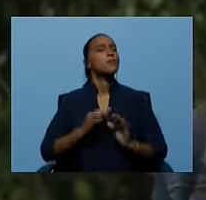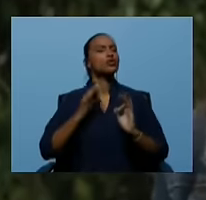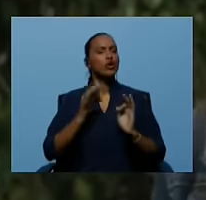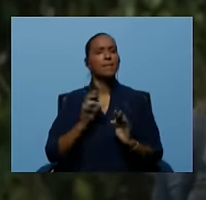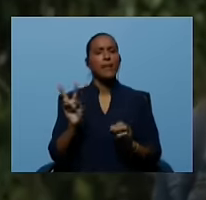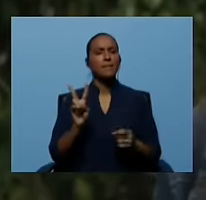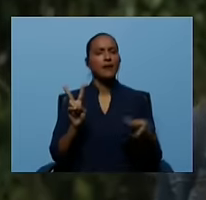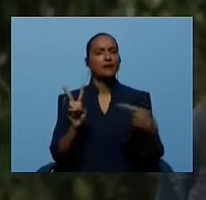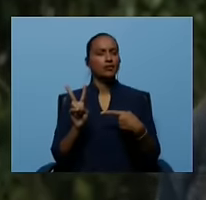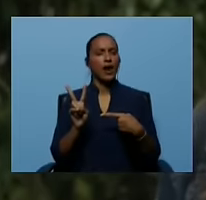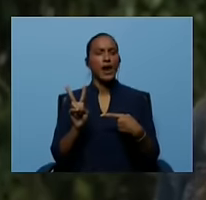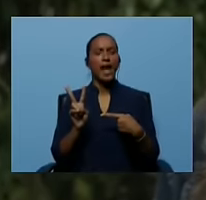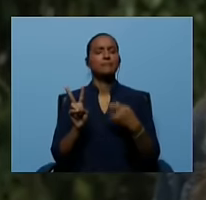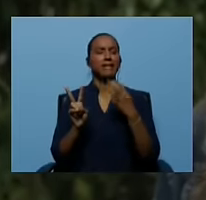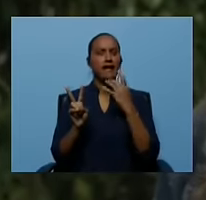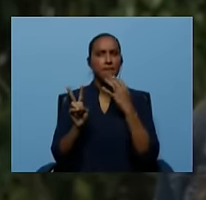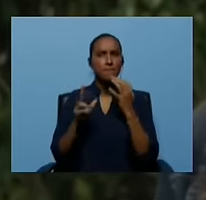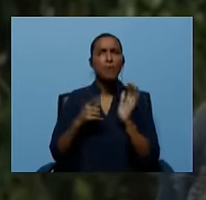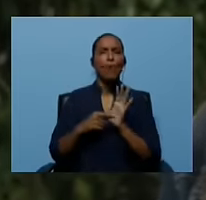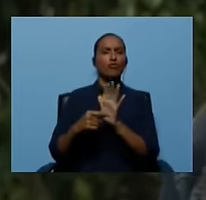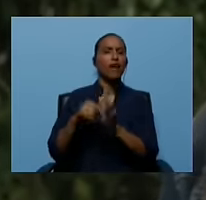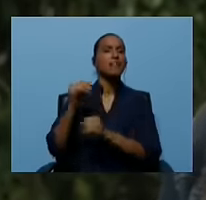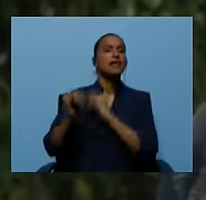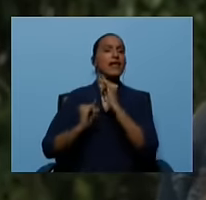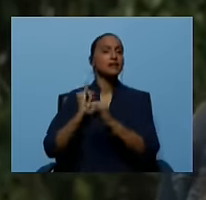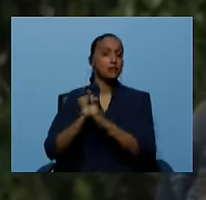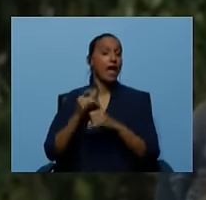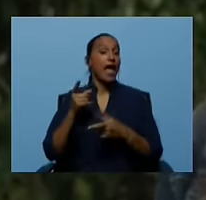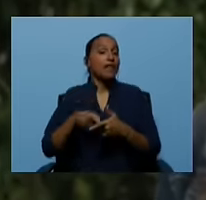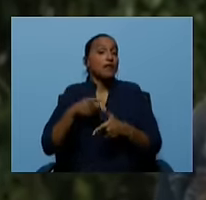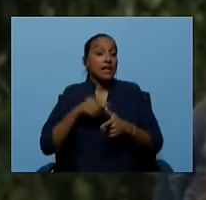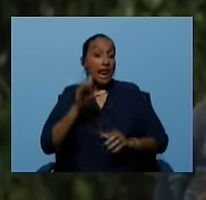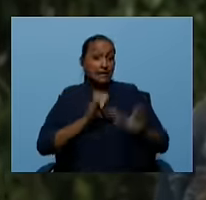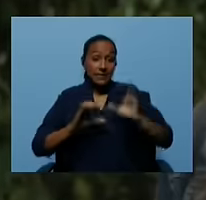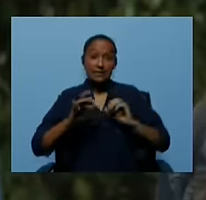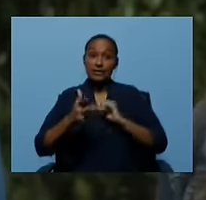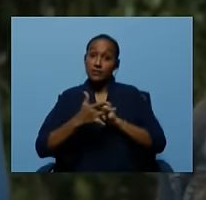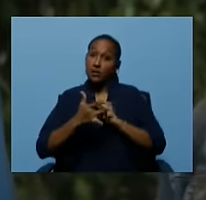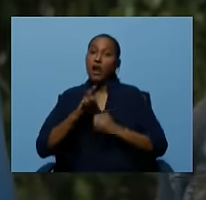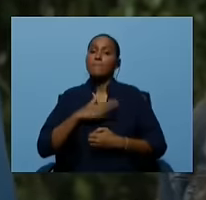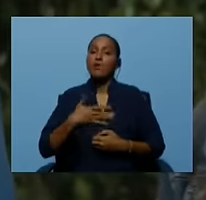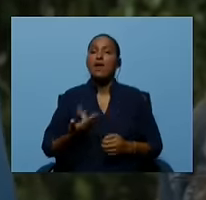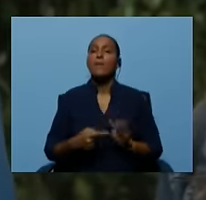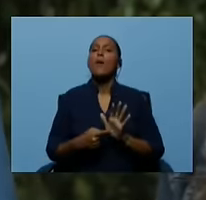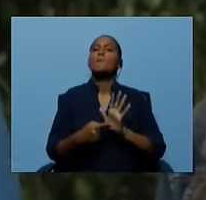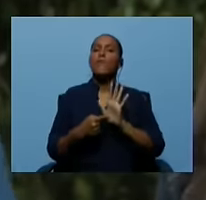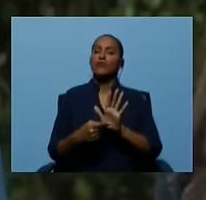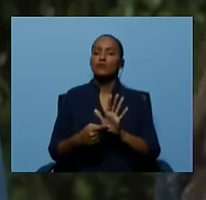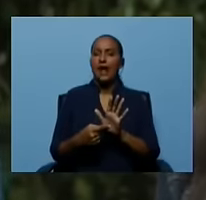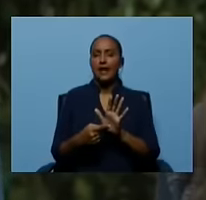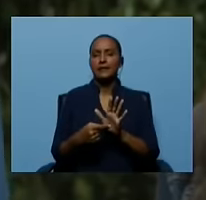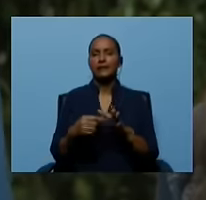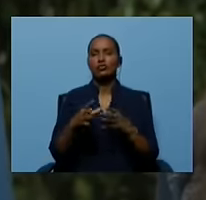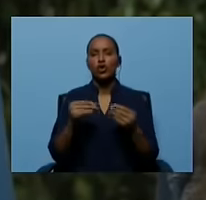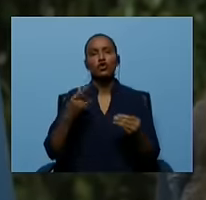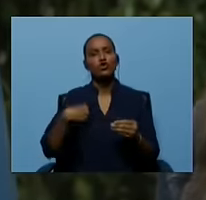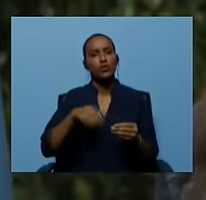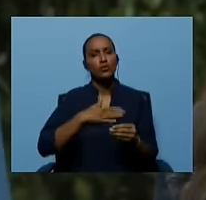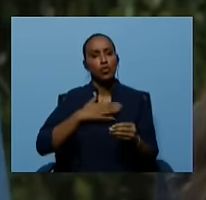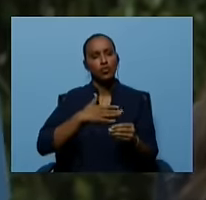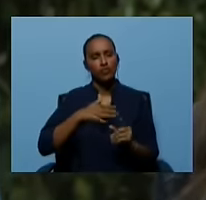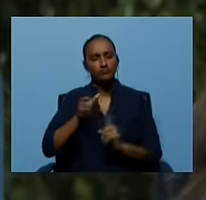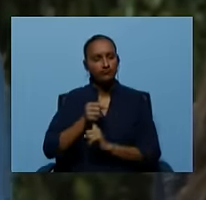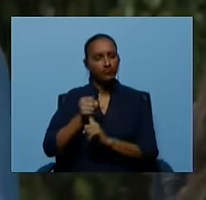como puntal de lanza y que la ciencia y la tecnología nos permita graficar las posibilidades que tenemos en términos de conquistar nuestra propia